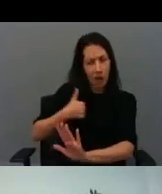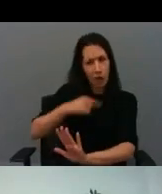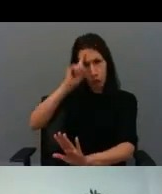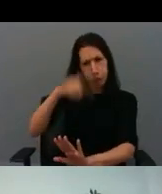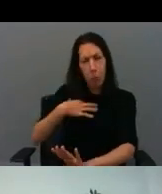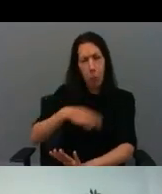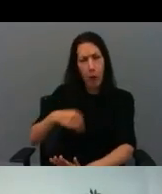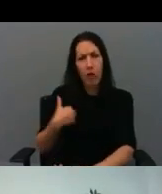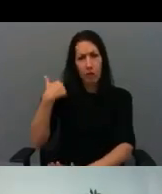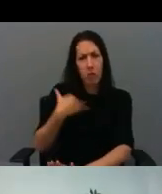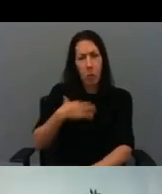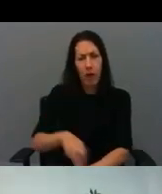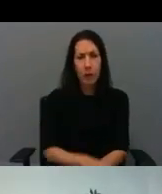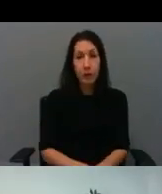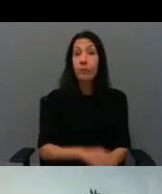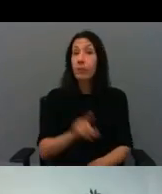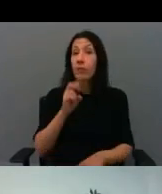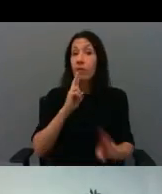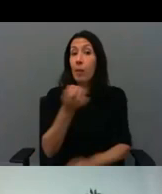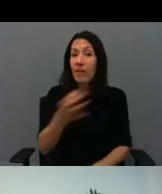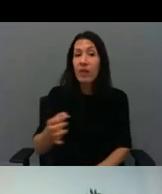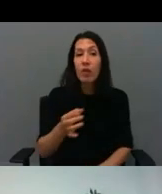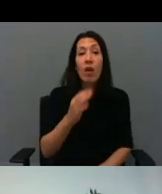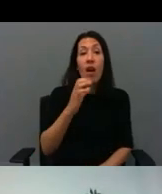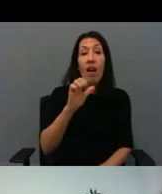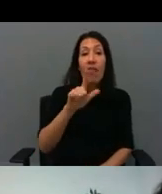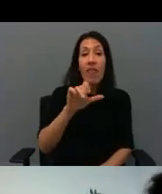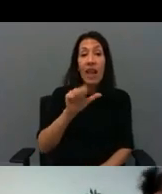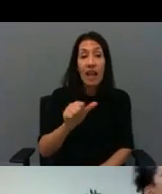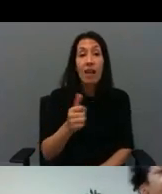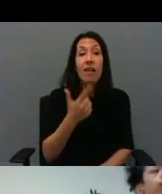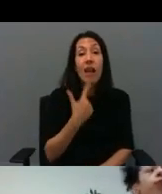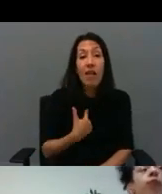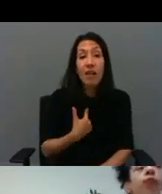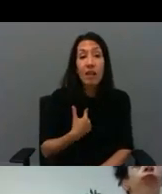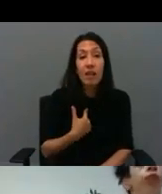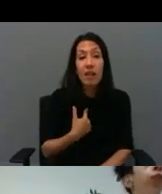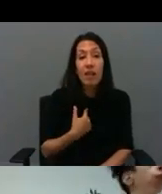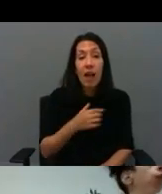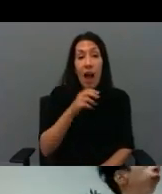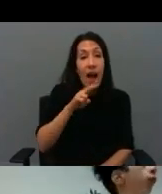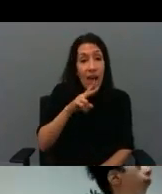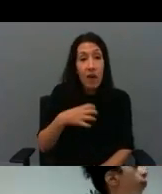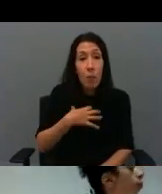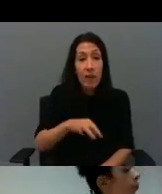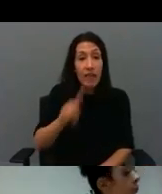Perfecto. Manolo nos dice esto. ¿Qué nos dice Ofelia? Bueno, Ofelia, que no sé si ahora va a poder hablar, que tiene a su